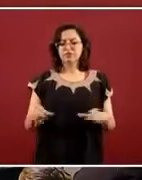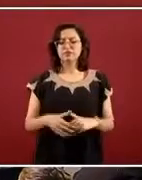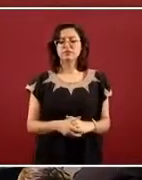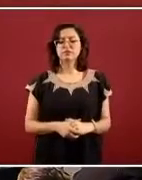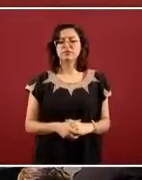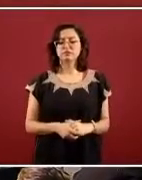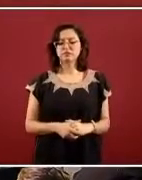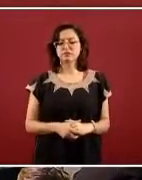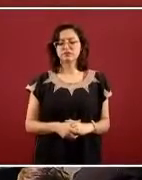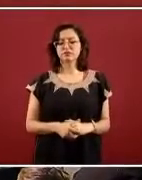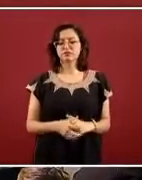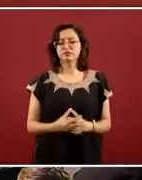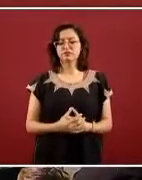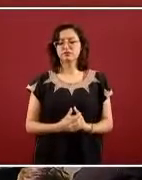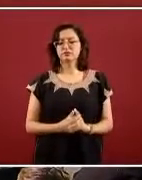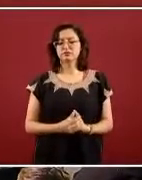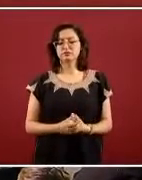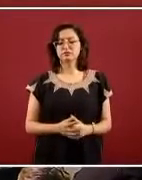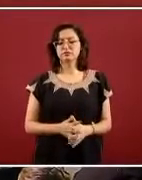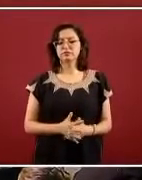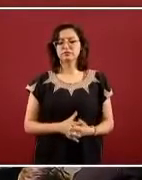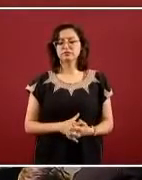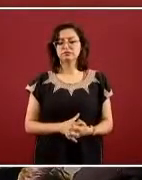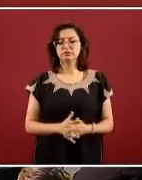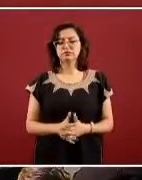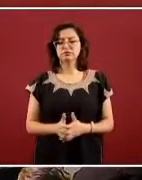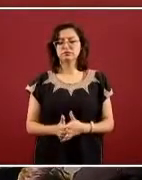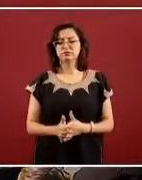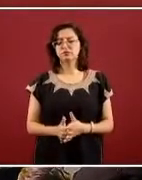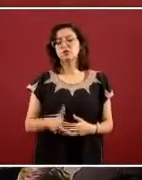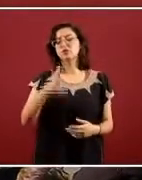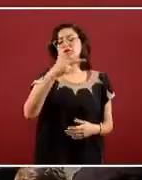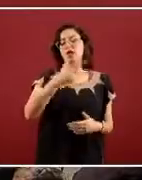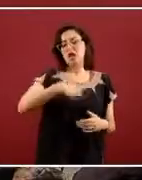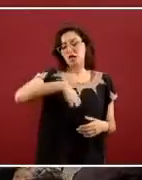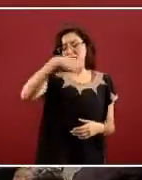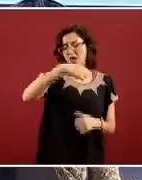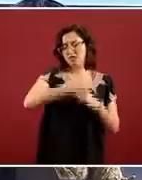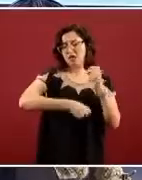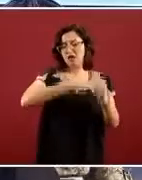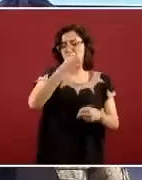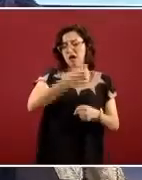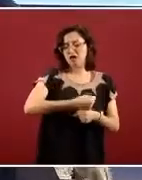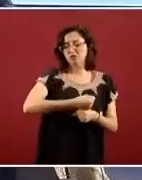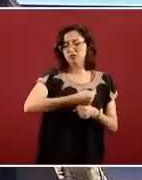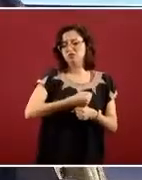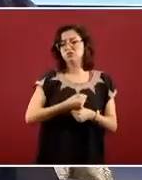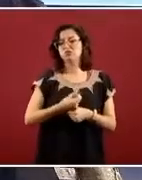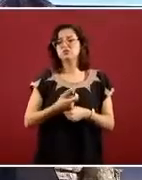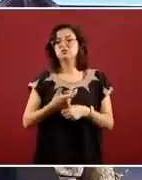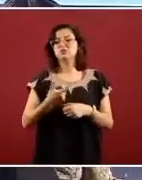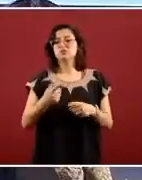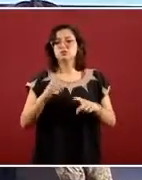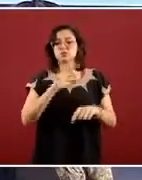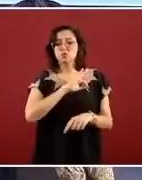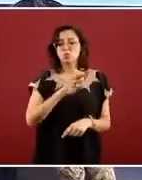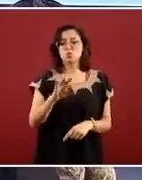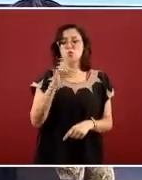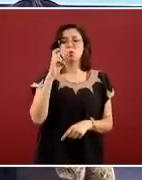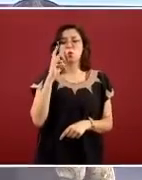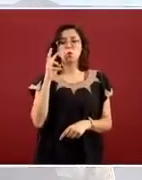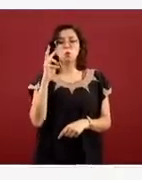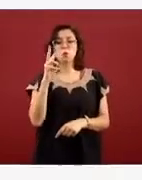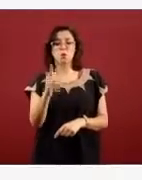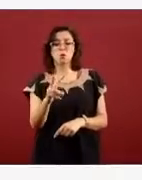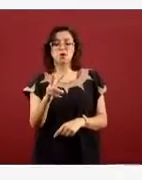La distribución de las defunciones precisamente por grupo de edad, y aquí podemos ver, a diferencia de lo que veíamos en la